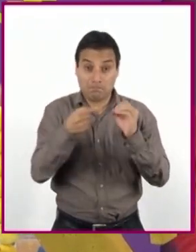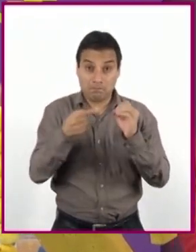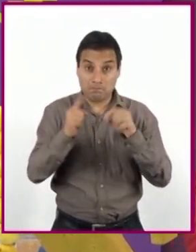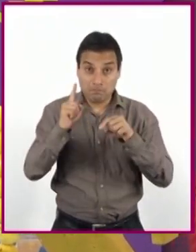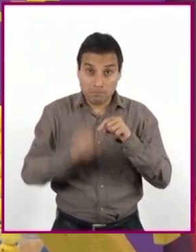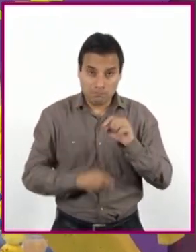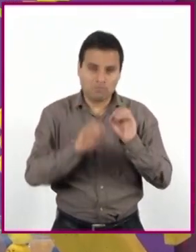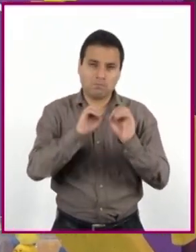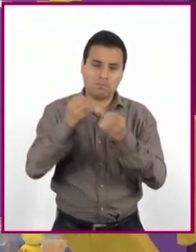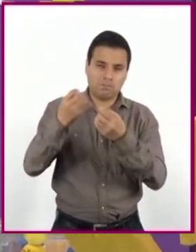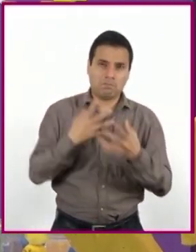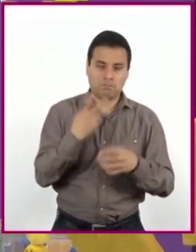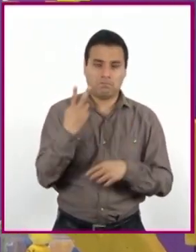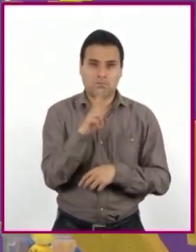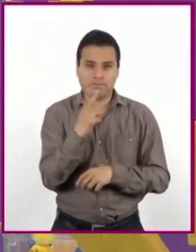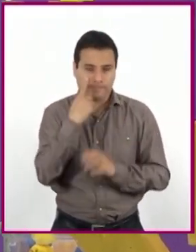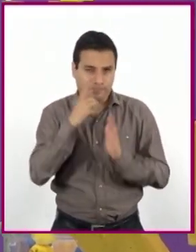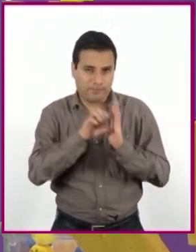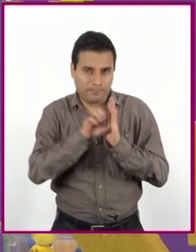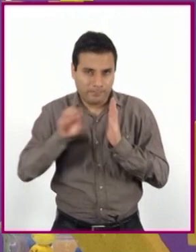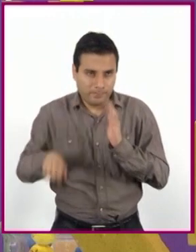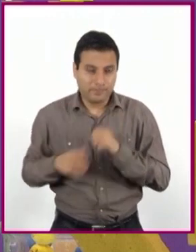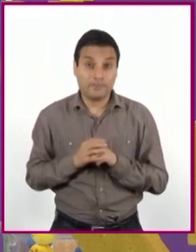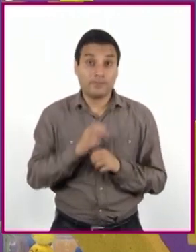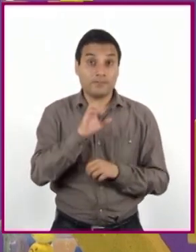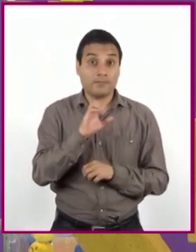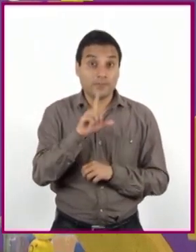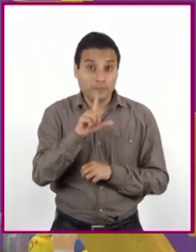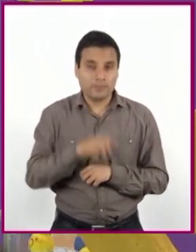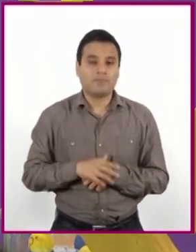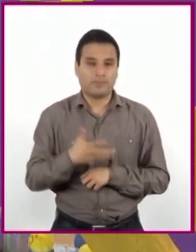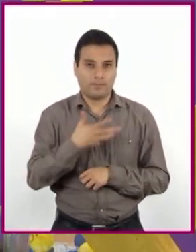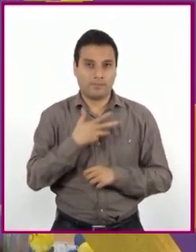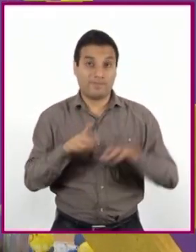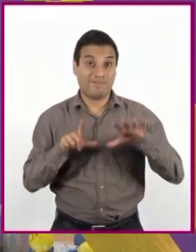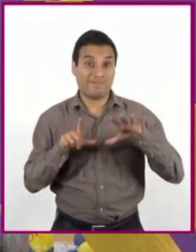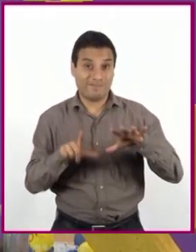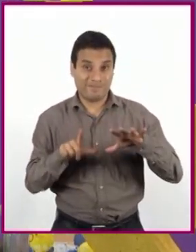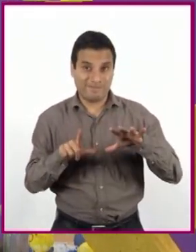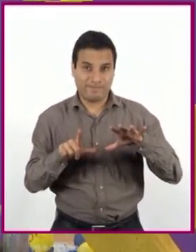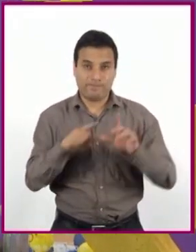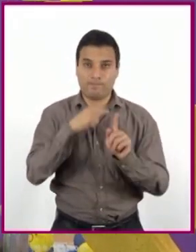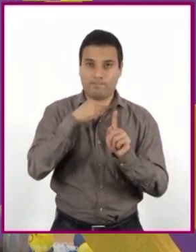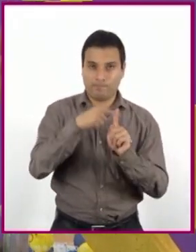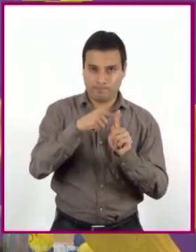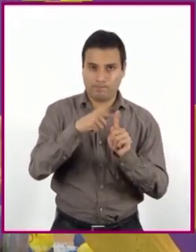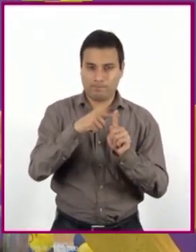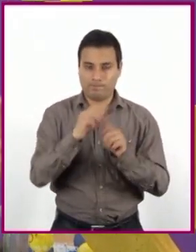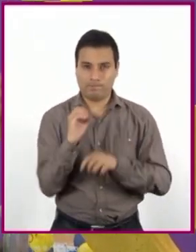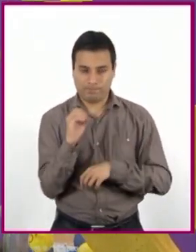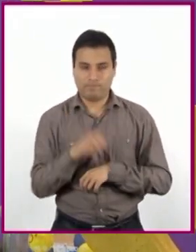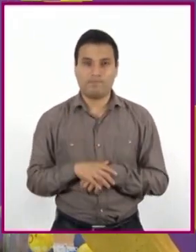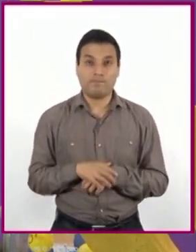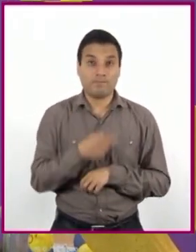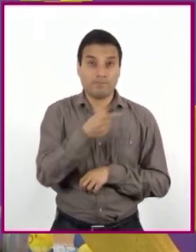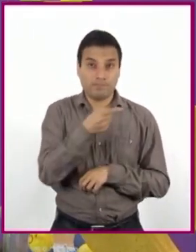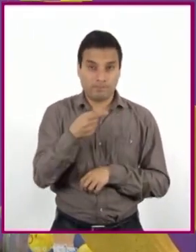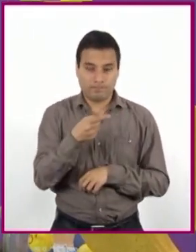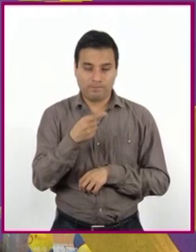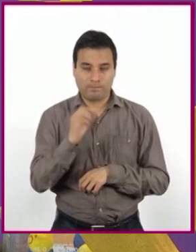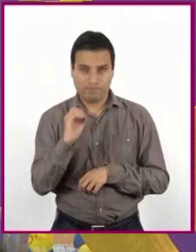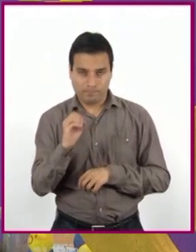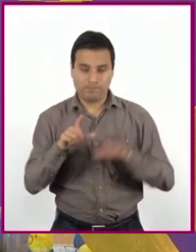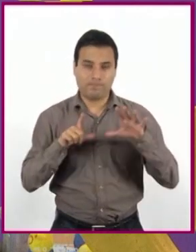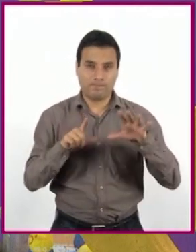otros que ganan electrones, por ejemplo, el cloro, tiene 17 protones y 17 electrones. Si gana